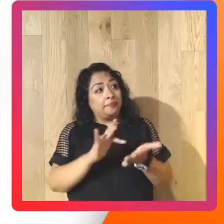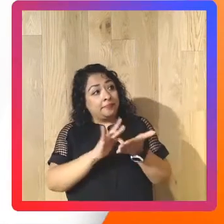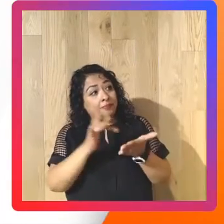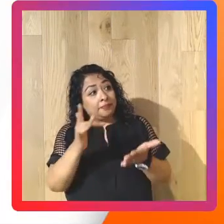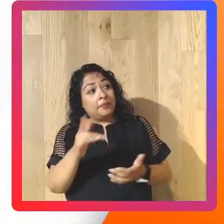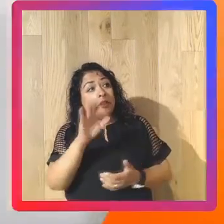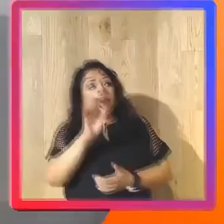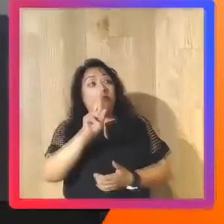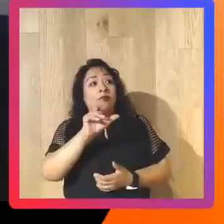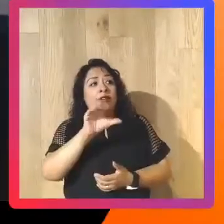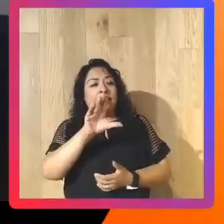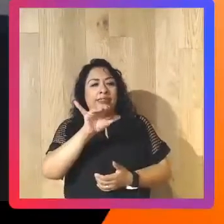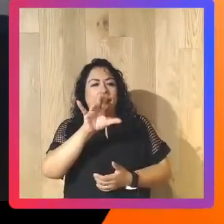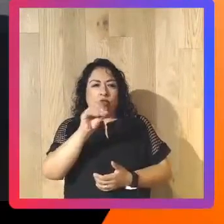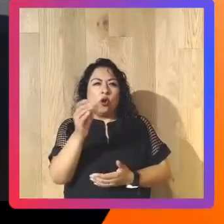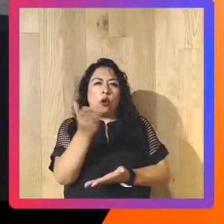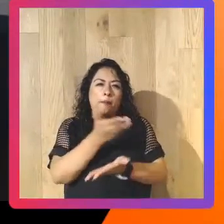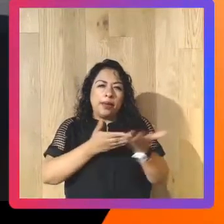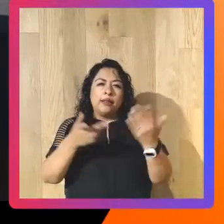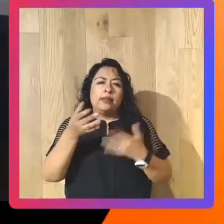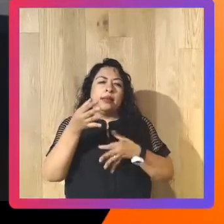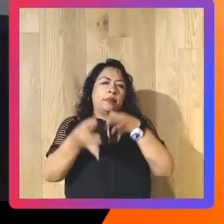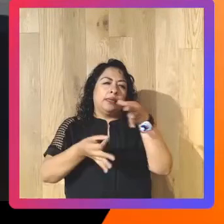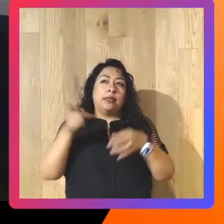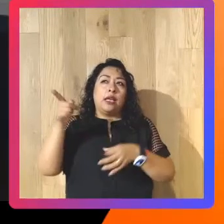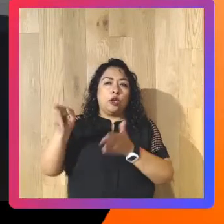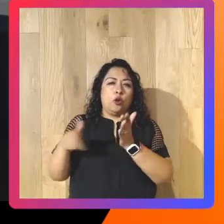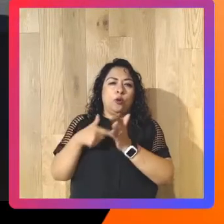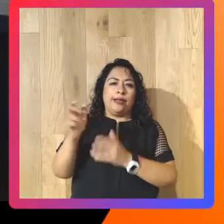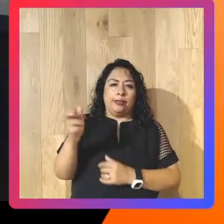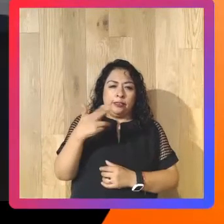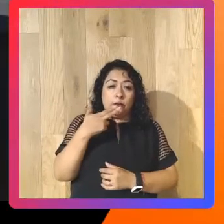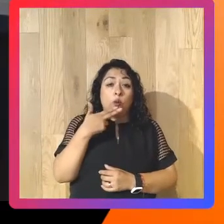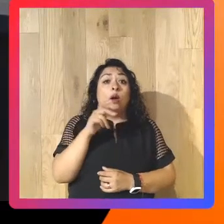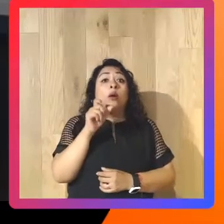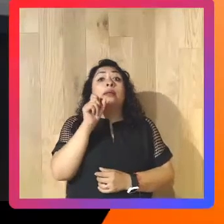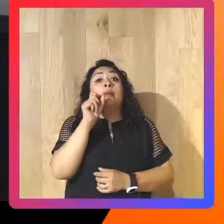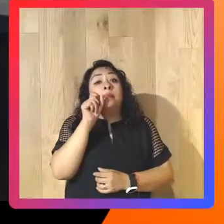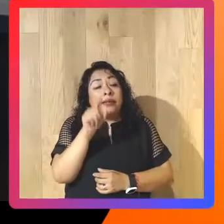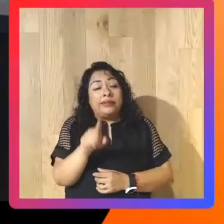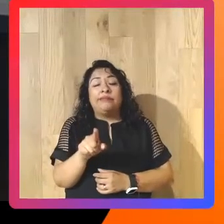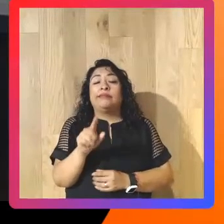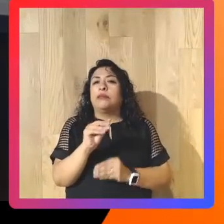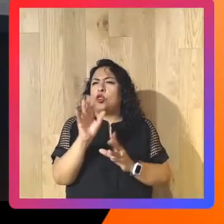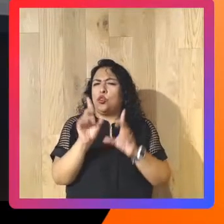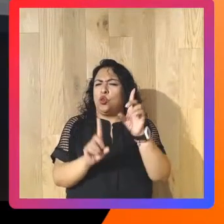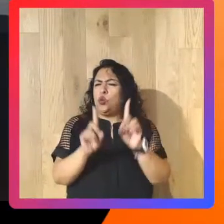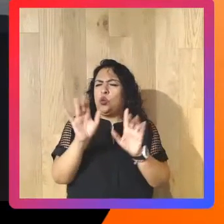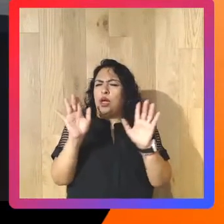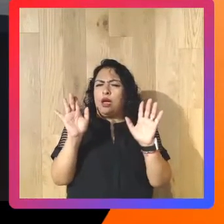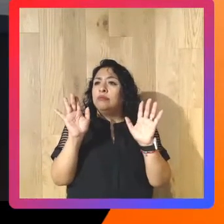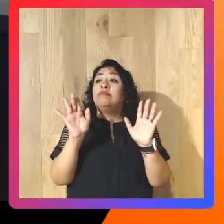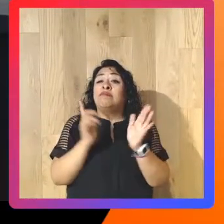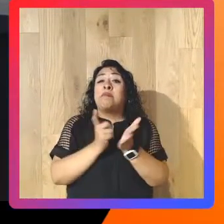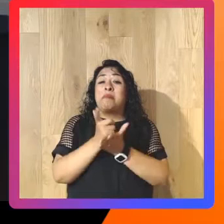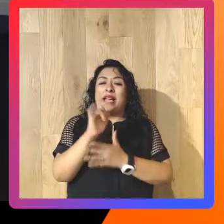Gracias, Francisco, por compartirnos tu mensaje desde Chihuahua y dejar claro que no hay duda que el ingreso